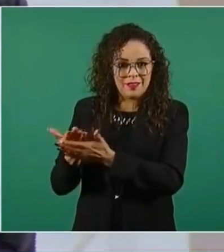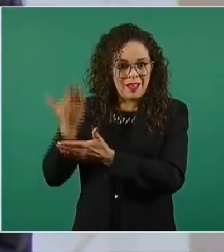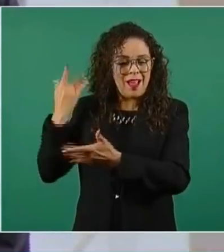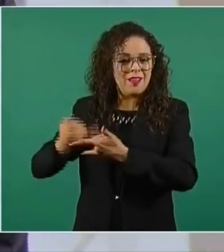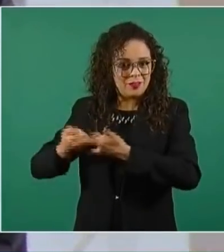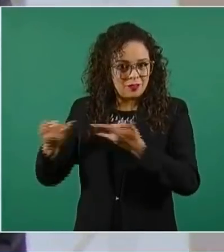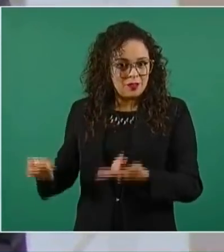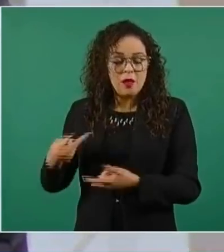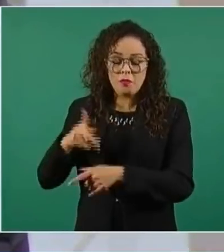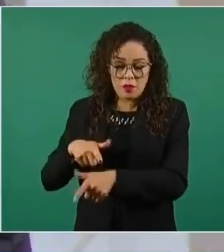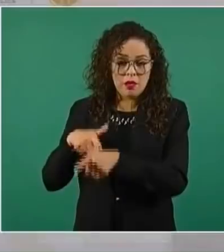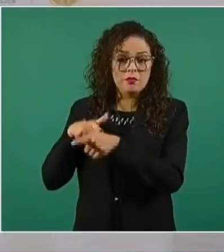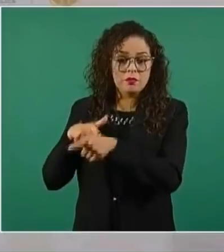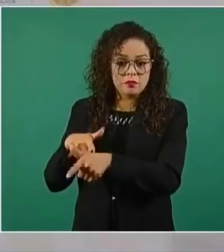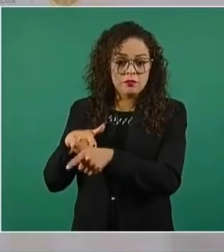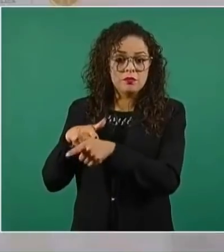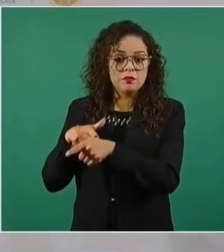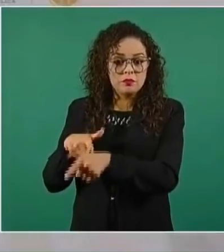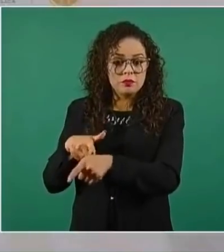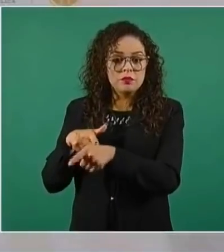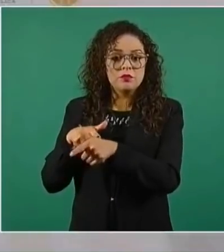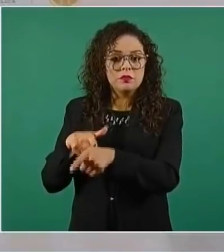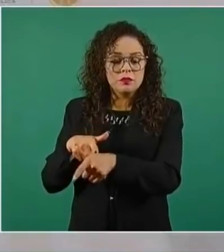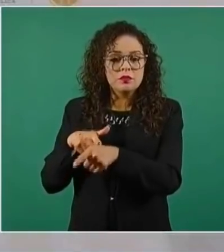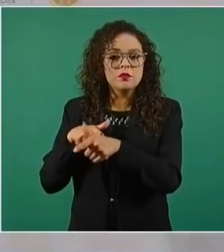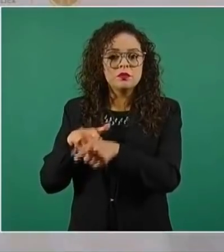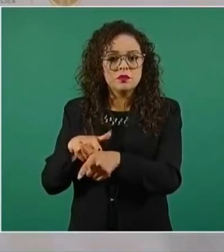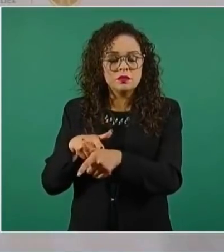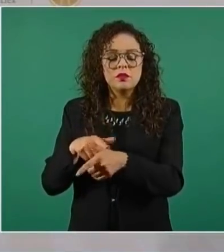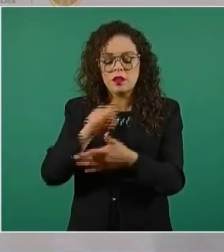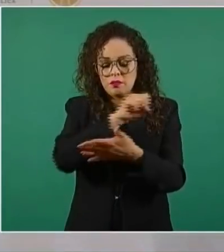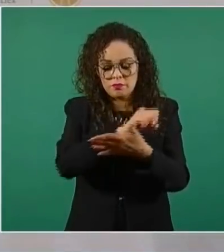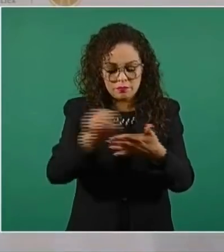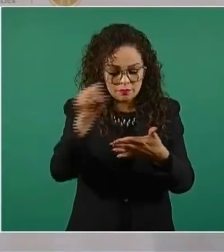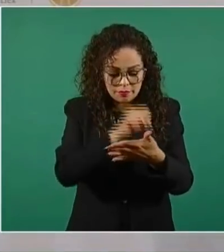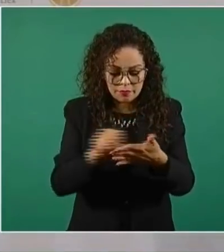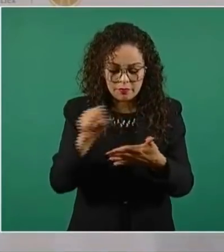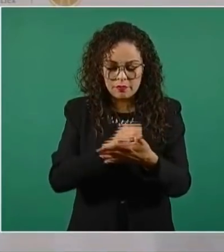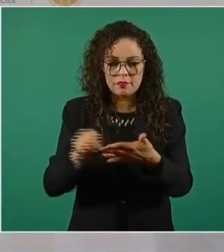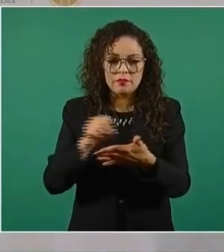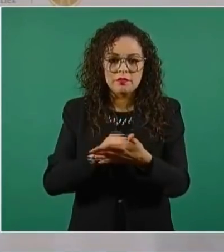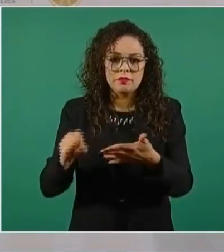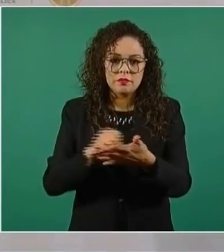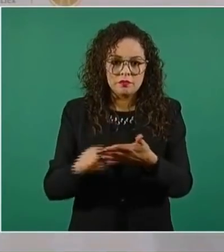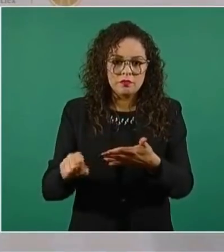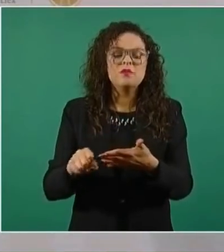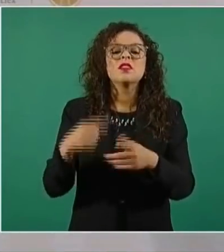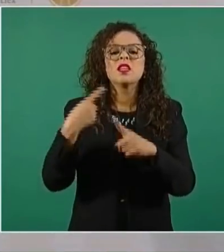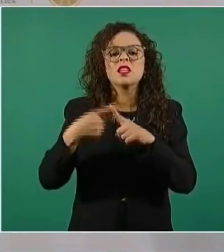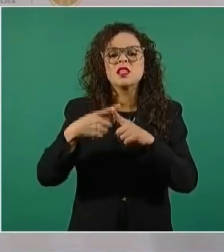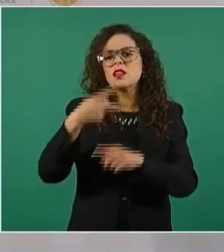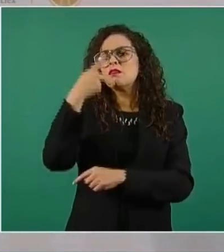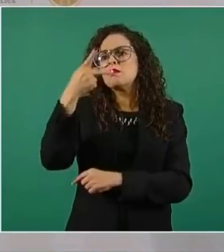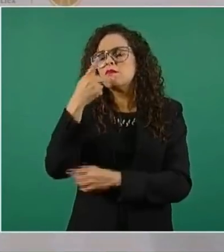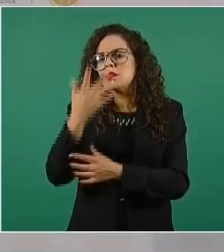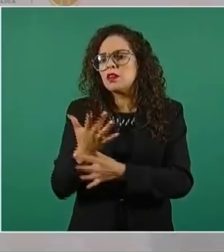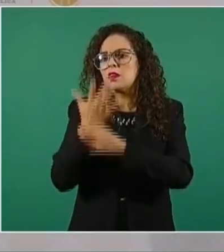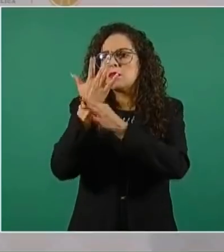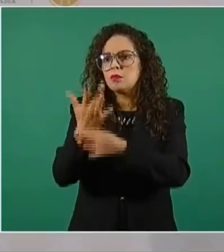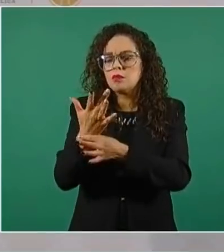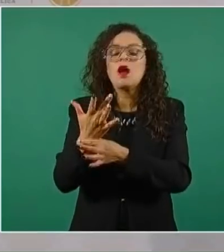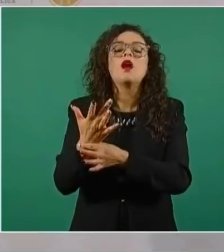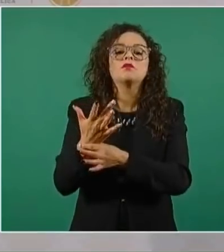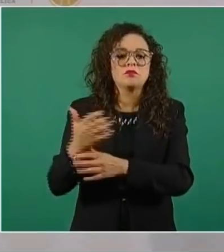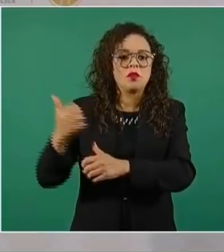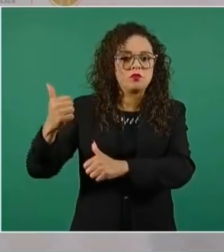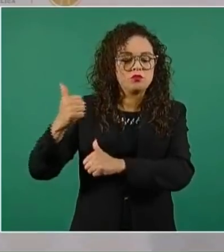predominan las crónicas y escritos de soldados, historiadores